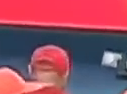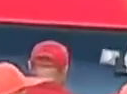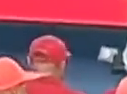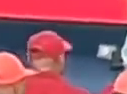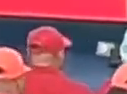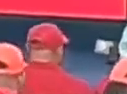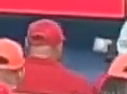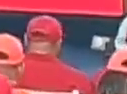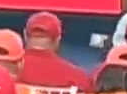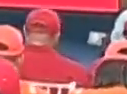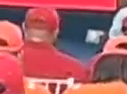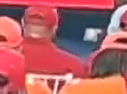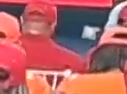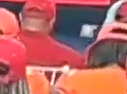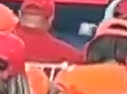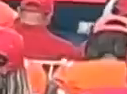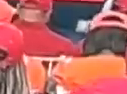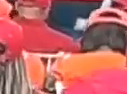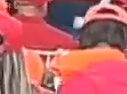¡Que viva! ¡Que viva!